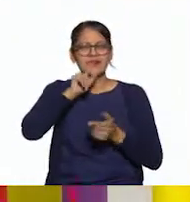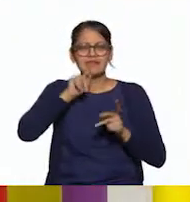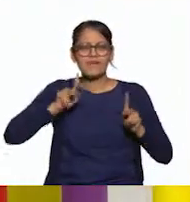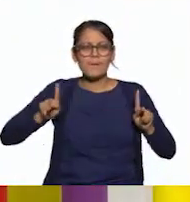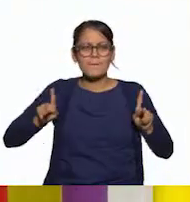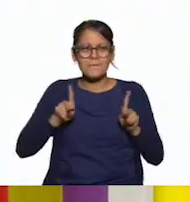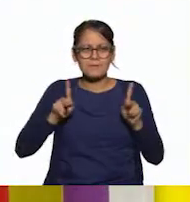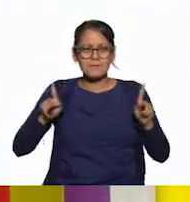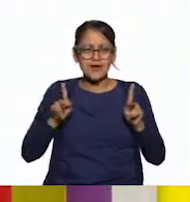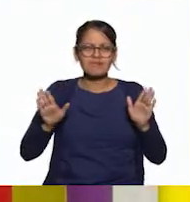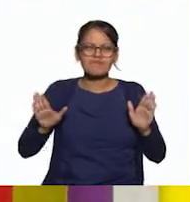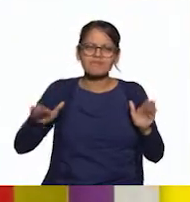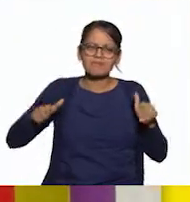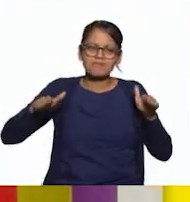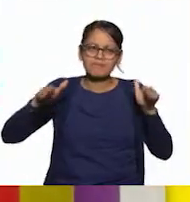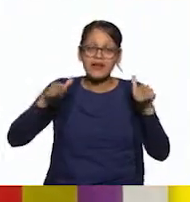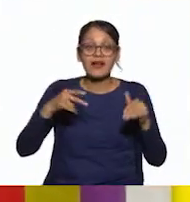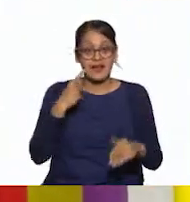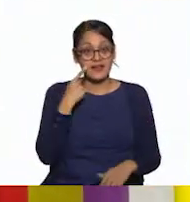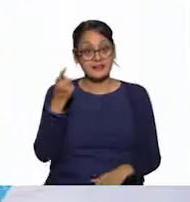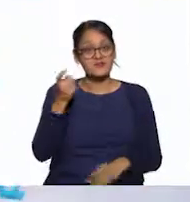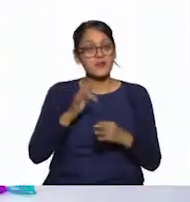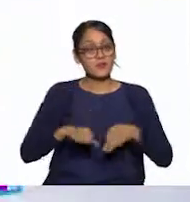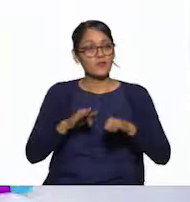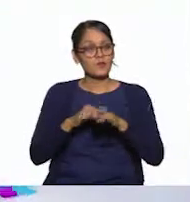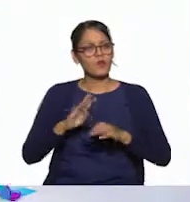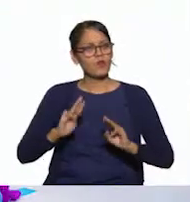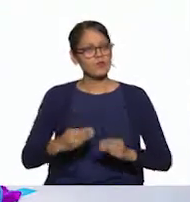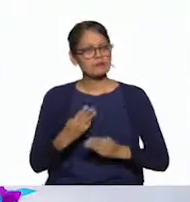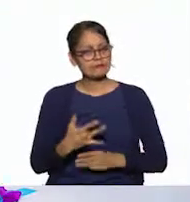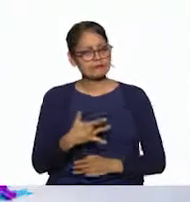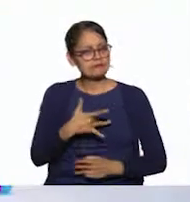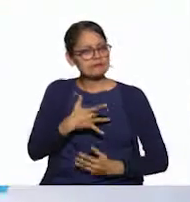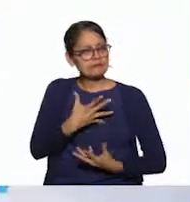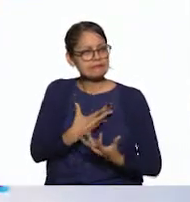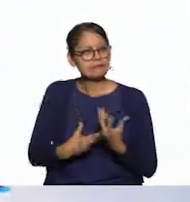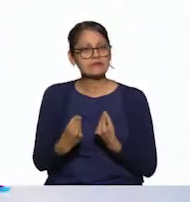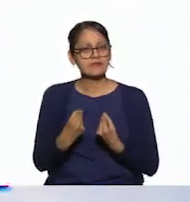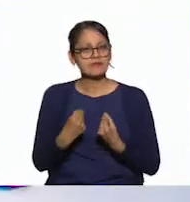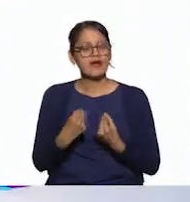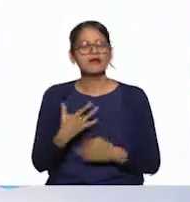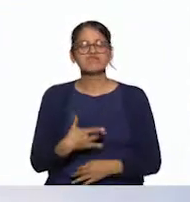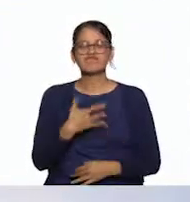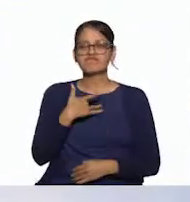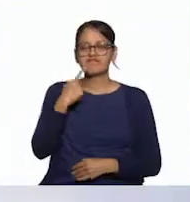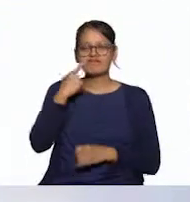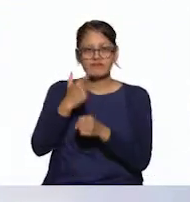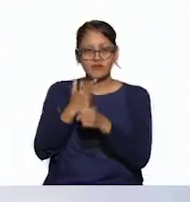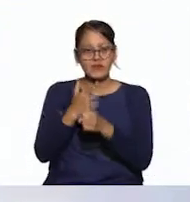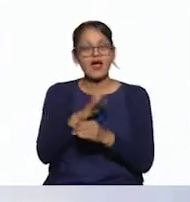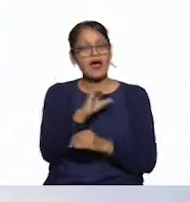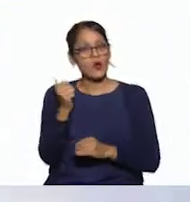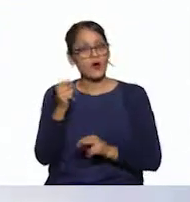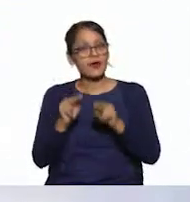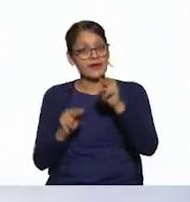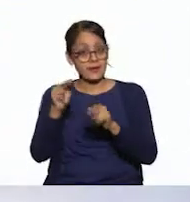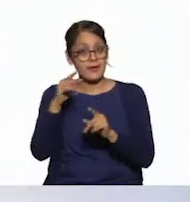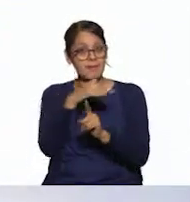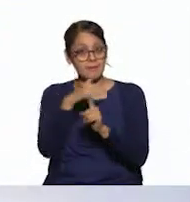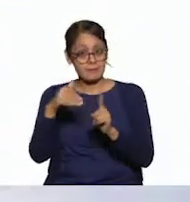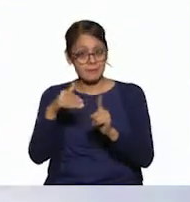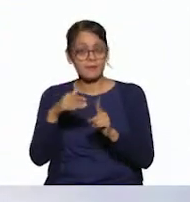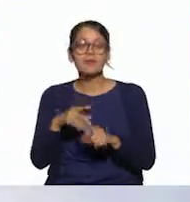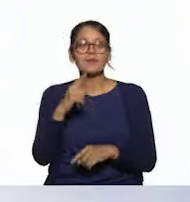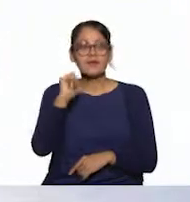volando. Muy bien, eso es bien importante, sentir la música y la experiencia. Ahora vamos a explorar el nivel medio. Acuérdense que el nivel